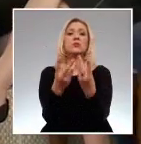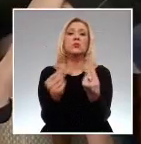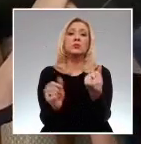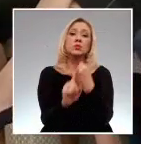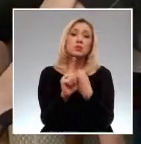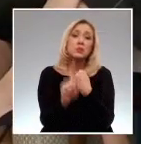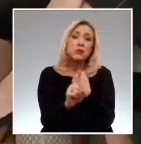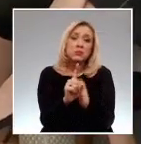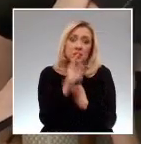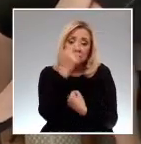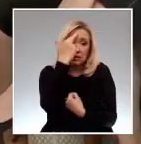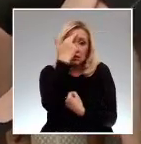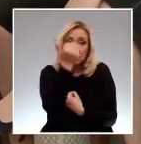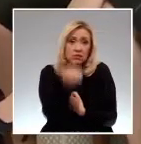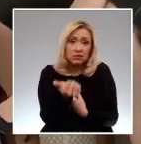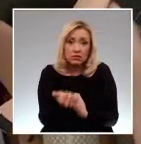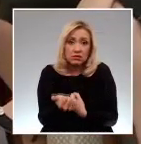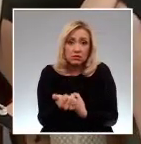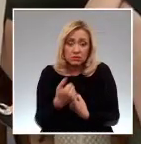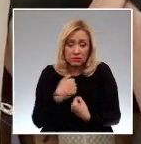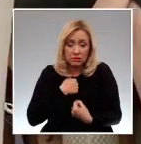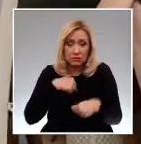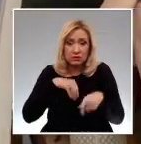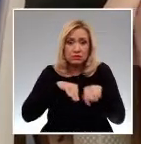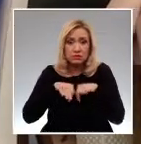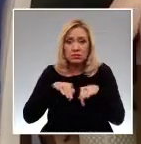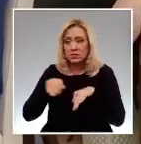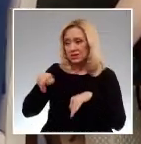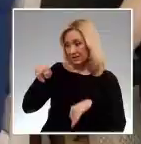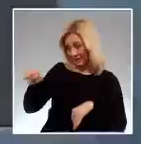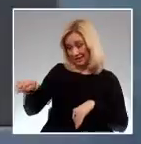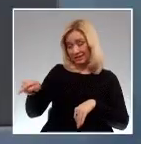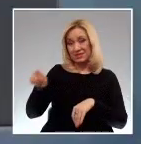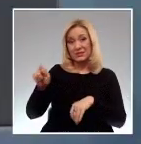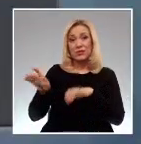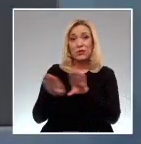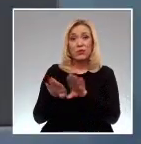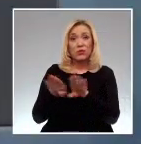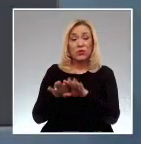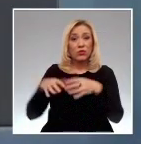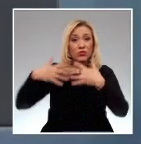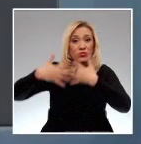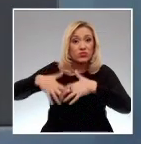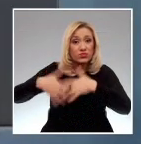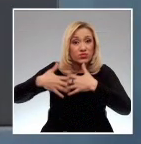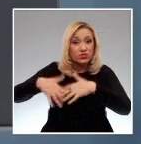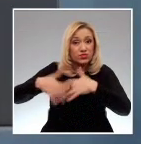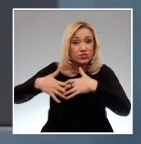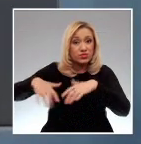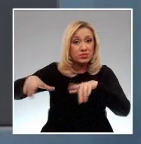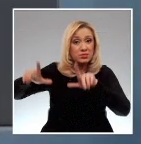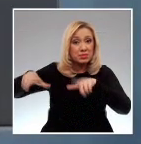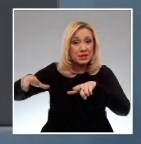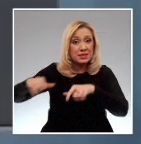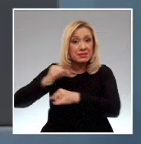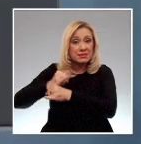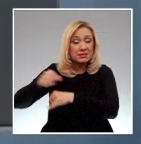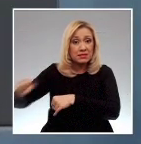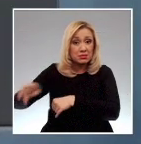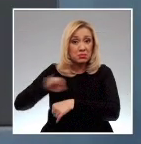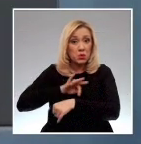artificial carece de criterio moral propio. Somos los